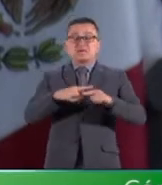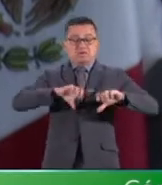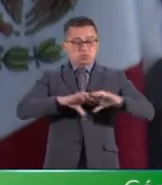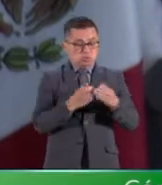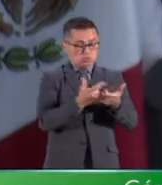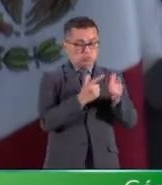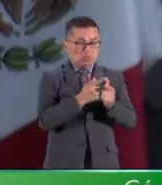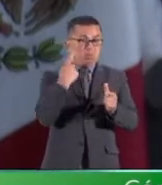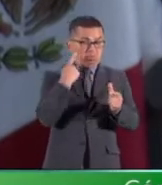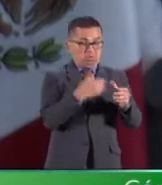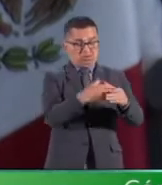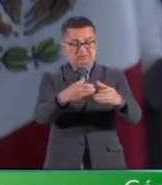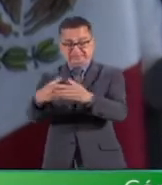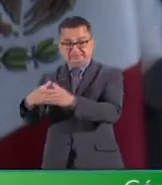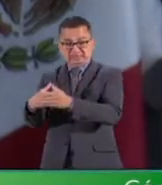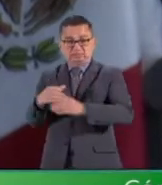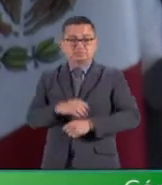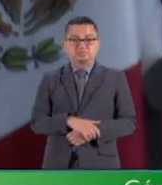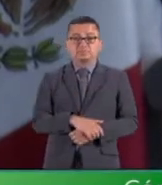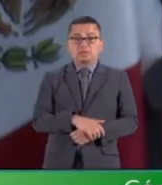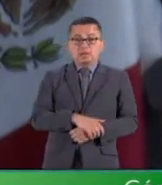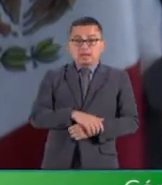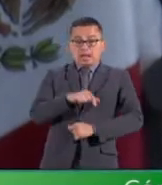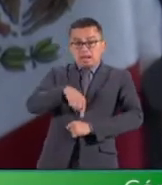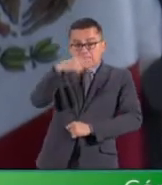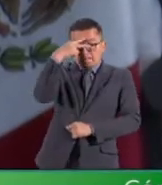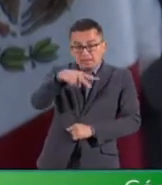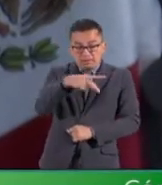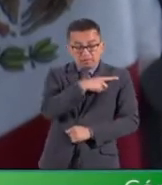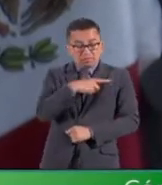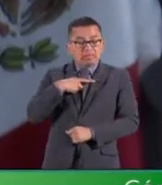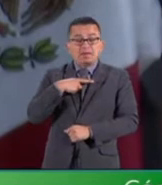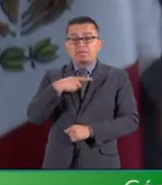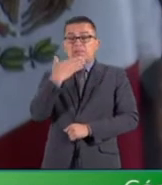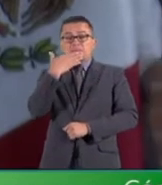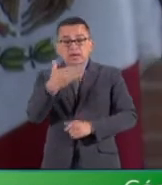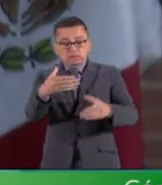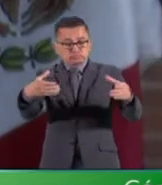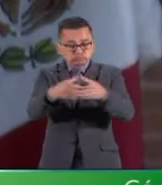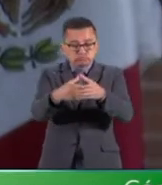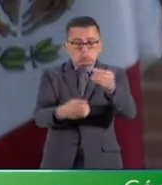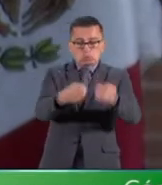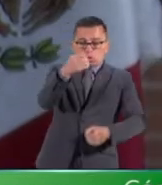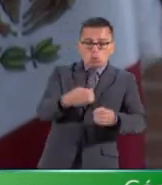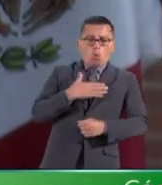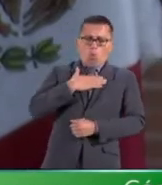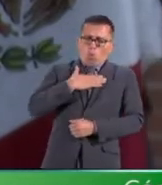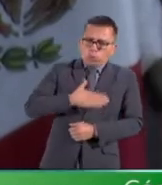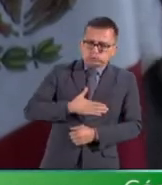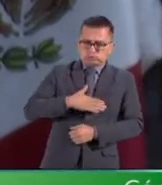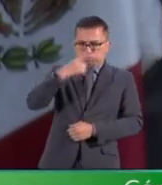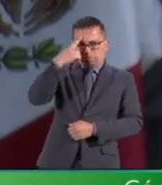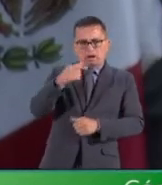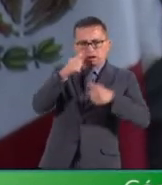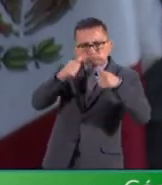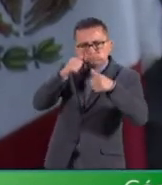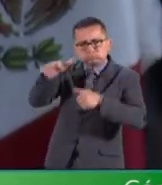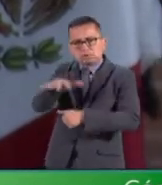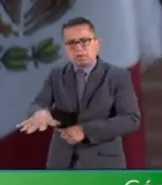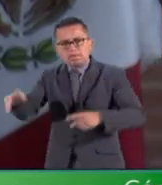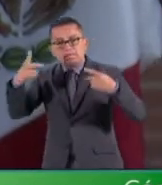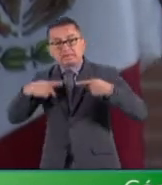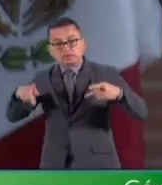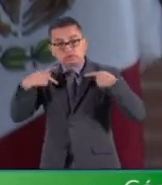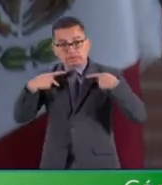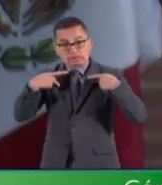debe tener un sistema de justicia que le sirva a las personas, no al poder. Los ciudadanos se quedarán